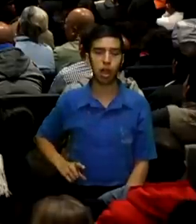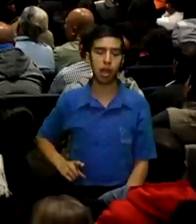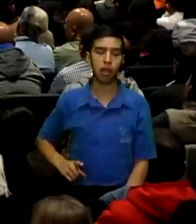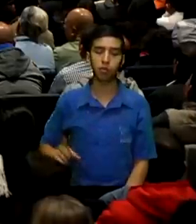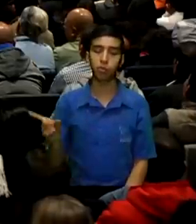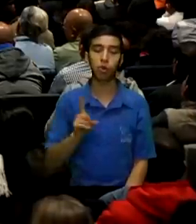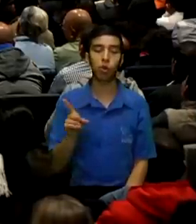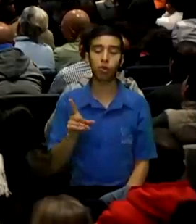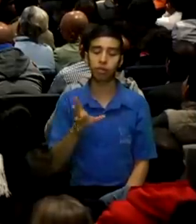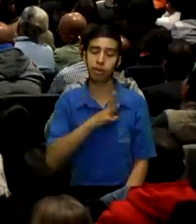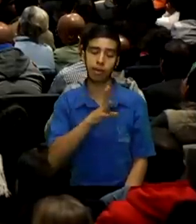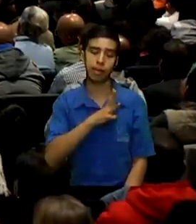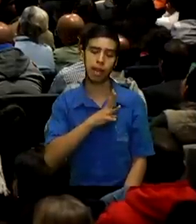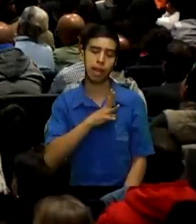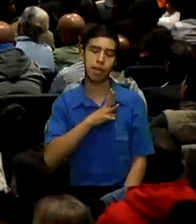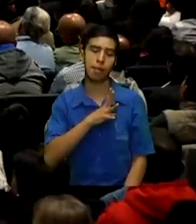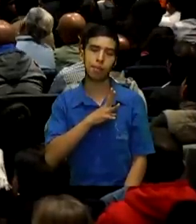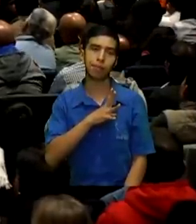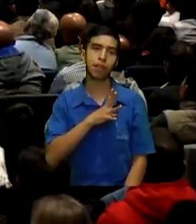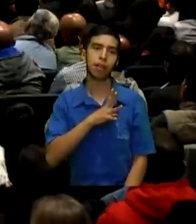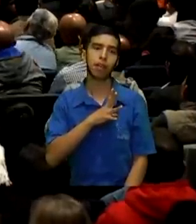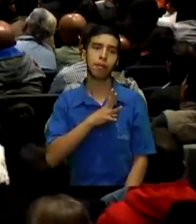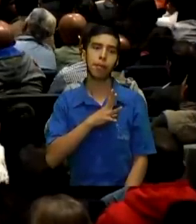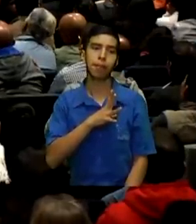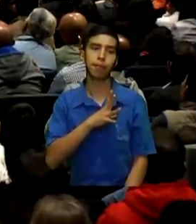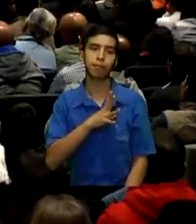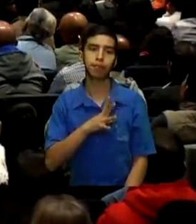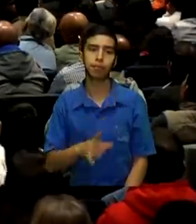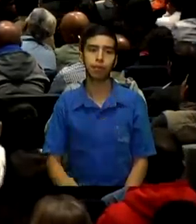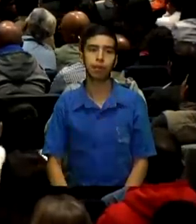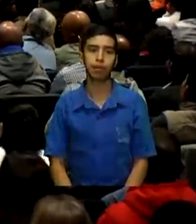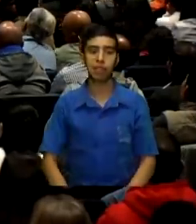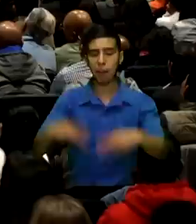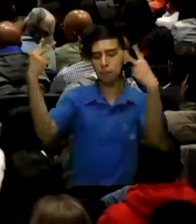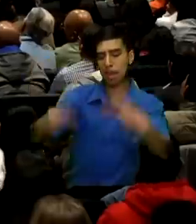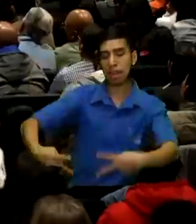jalar las patas. ¿Eso les dijo? ¿Y qué dijo?